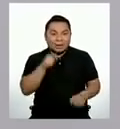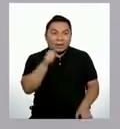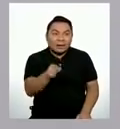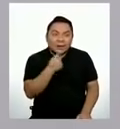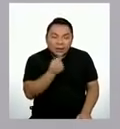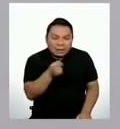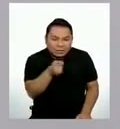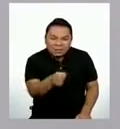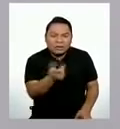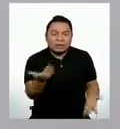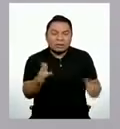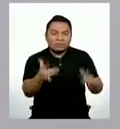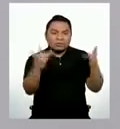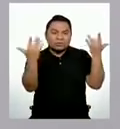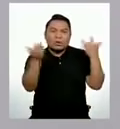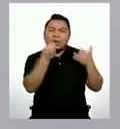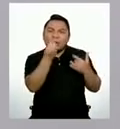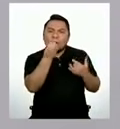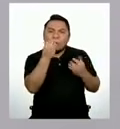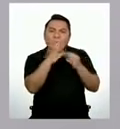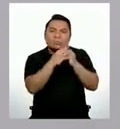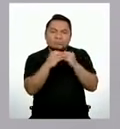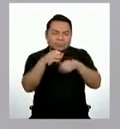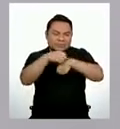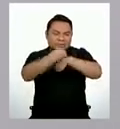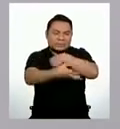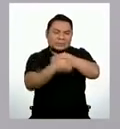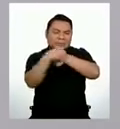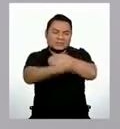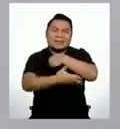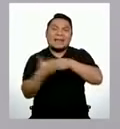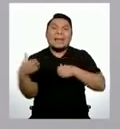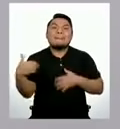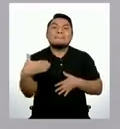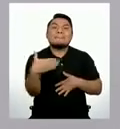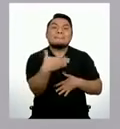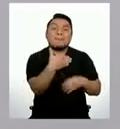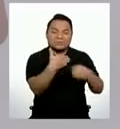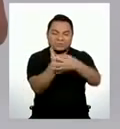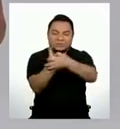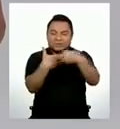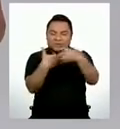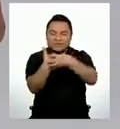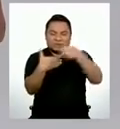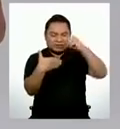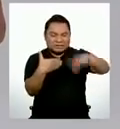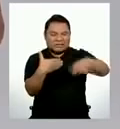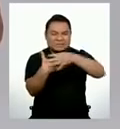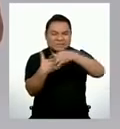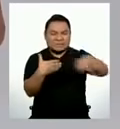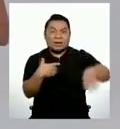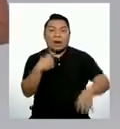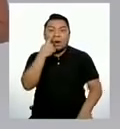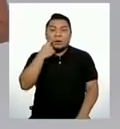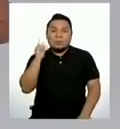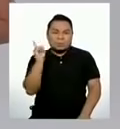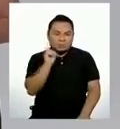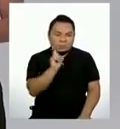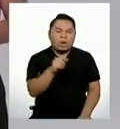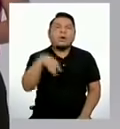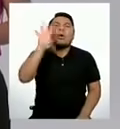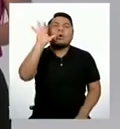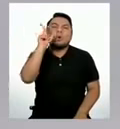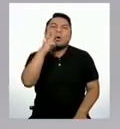uñitas pequeñas y brillantes, las escamas, que le sacaban a los peces. Las recogió y luego le